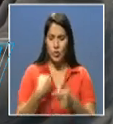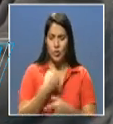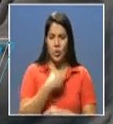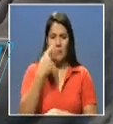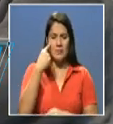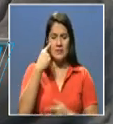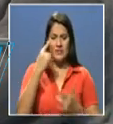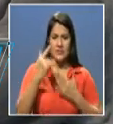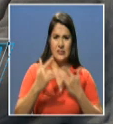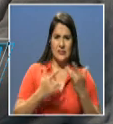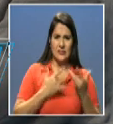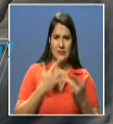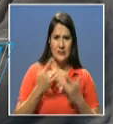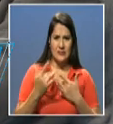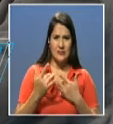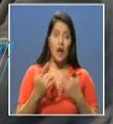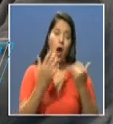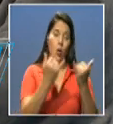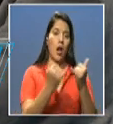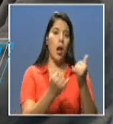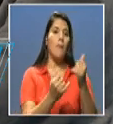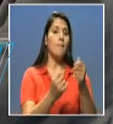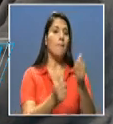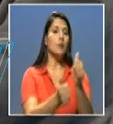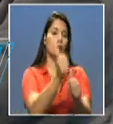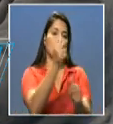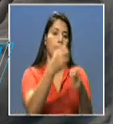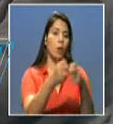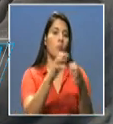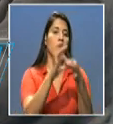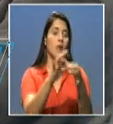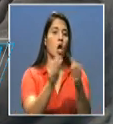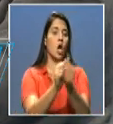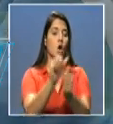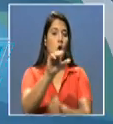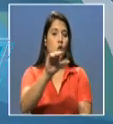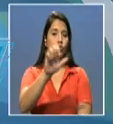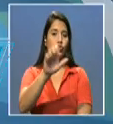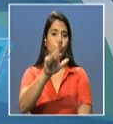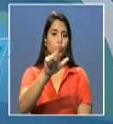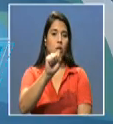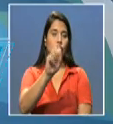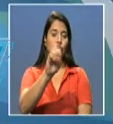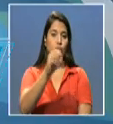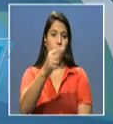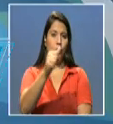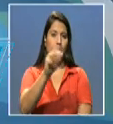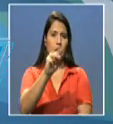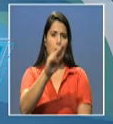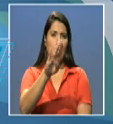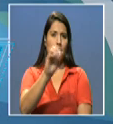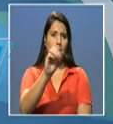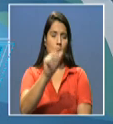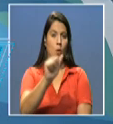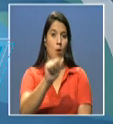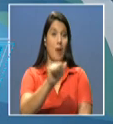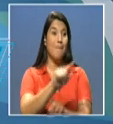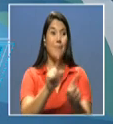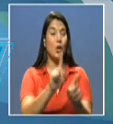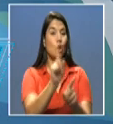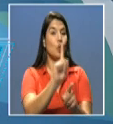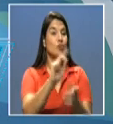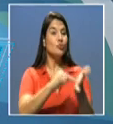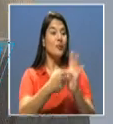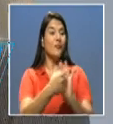ahorita tienen el nombre de don Celso estampado, no es solo él, y no deberíamos creer que es solo él. Bueno,